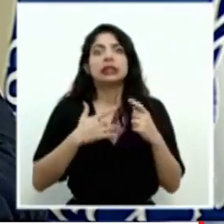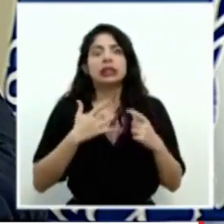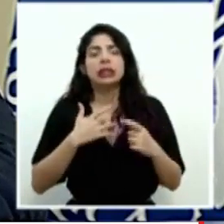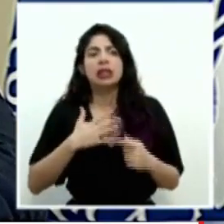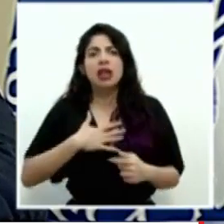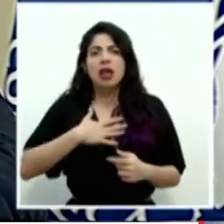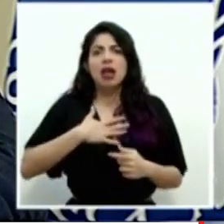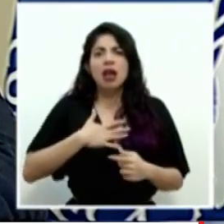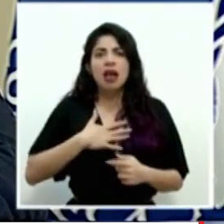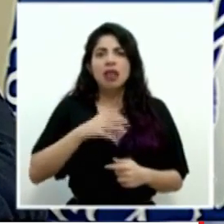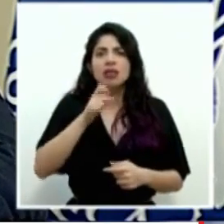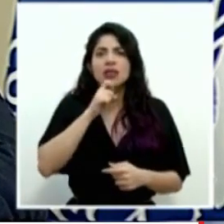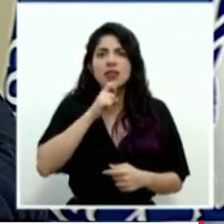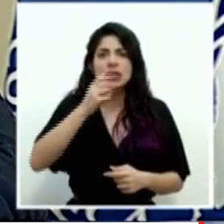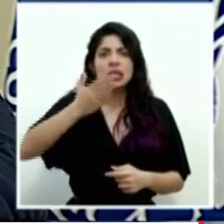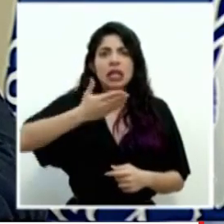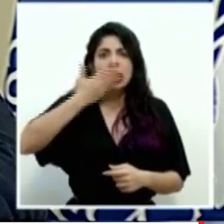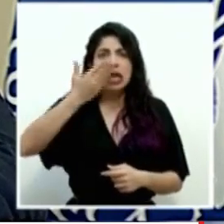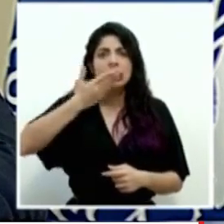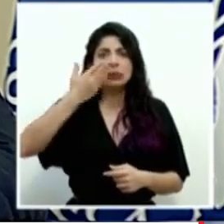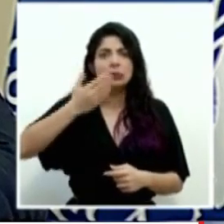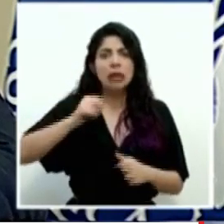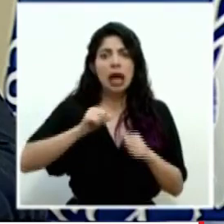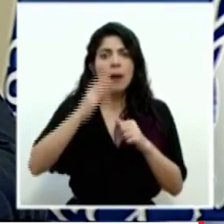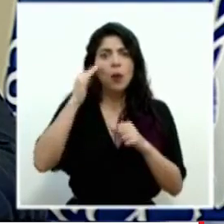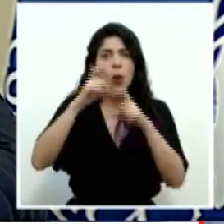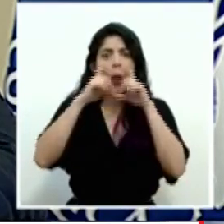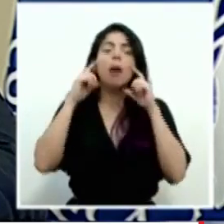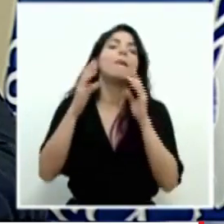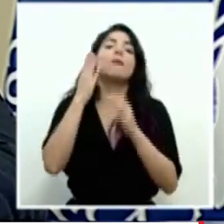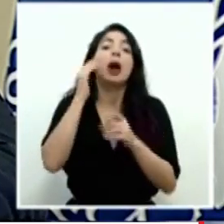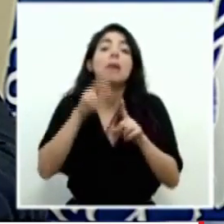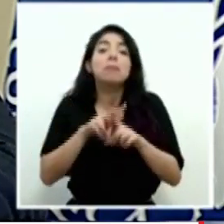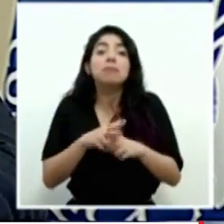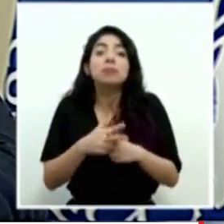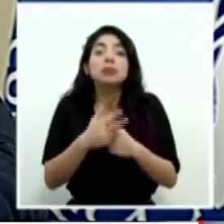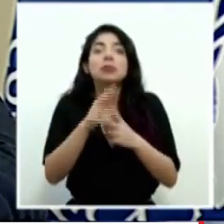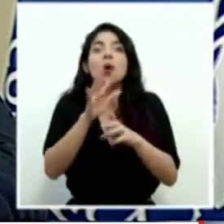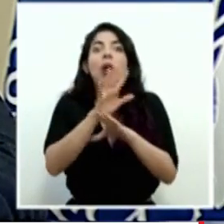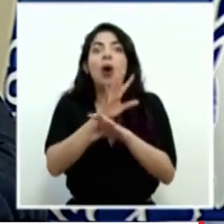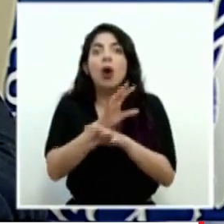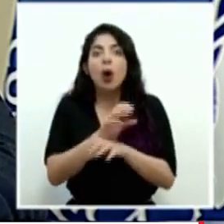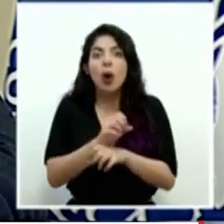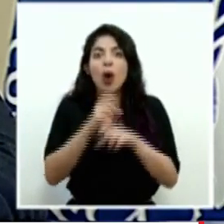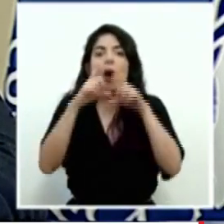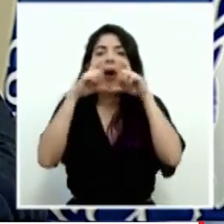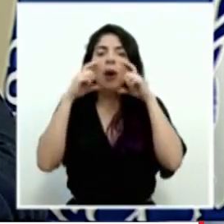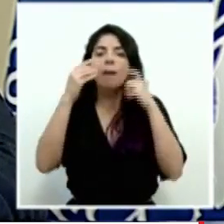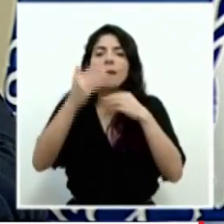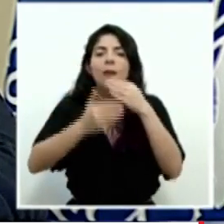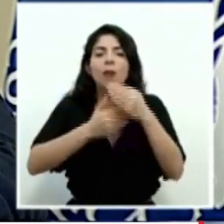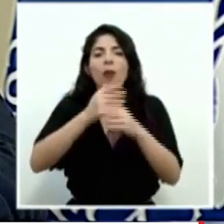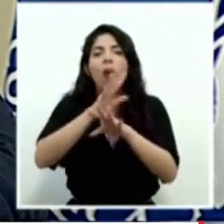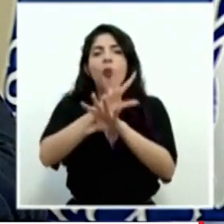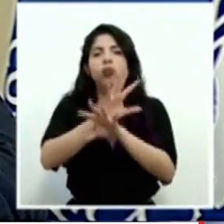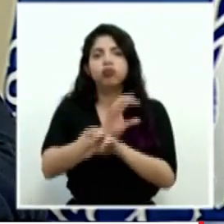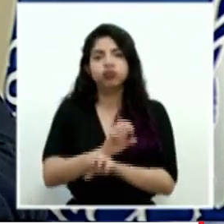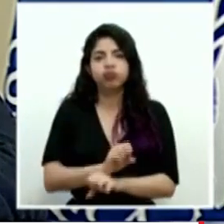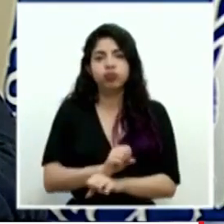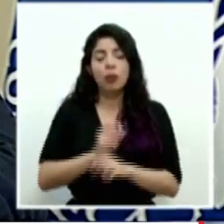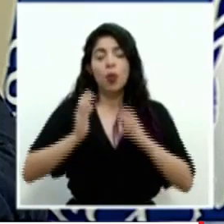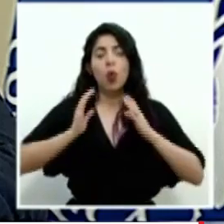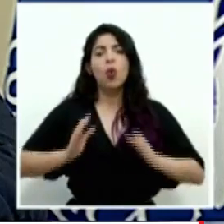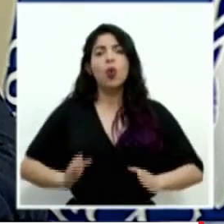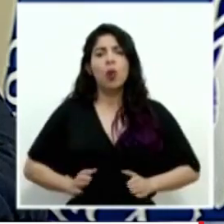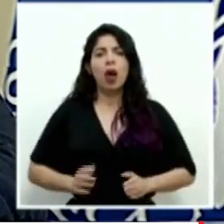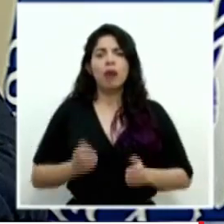ya de dificultad respiratoria de forma permanente, porque al principio pues acostumbrarse pues obviamente lleva toda una curva de aprendizaje, pero en realidad el